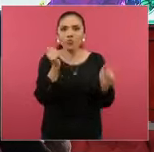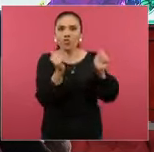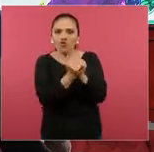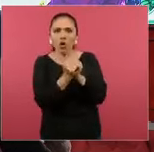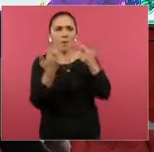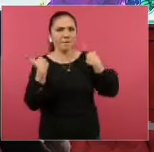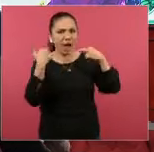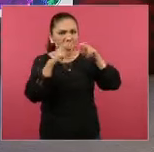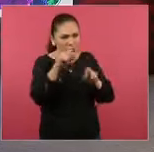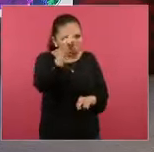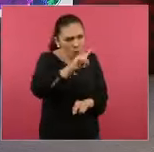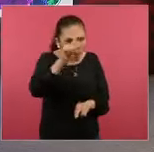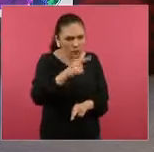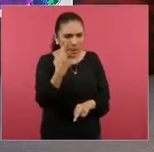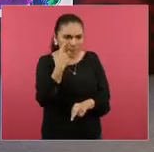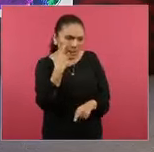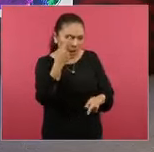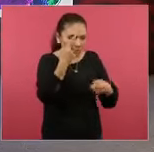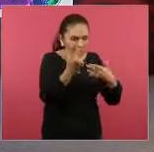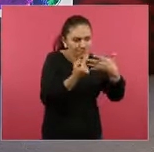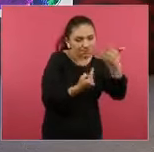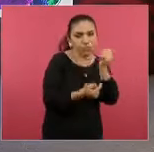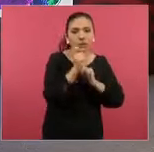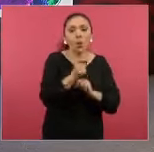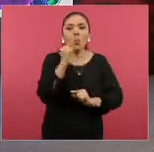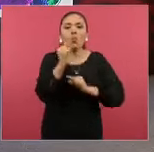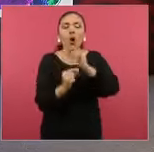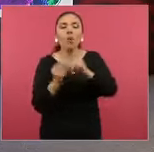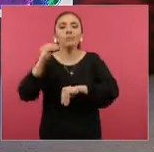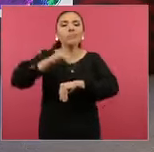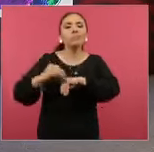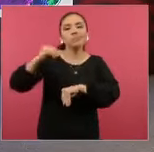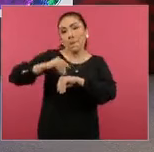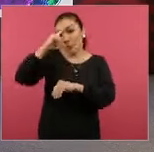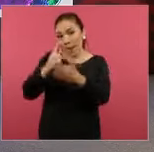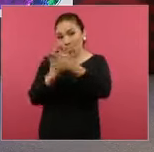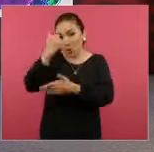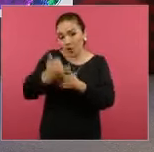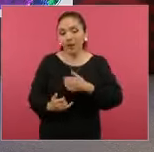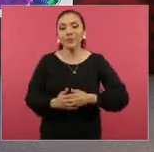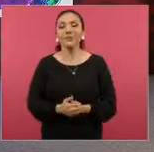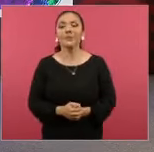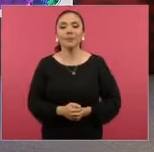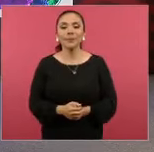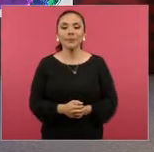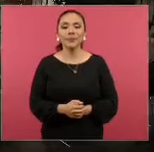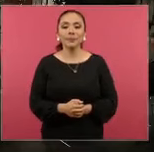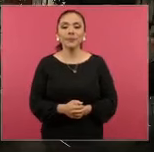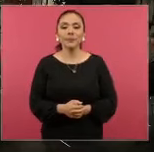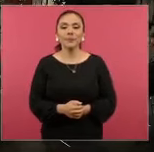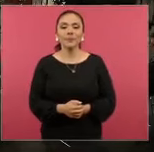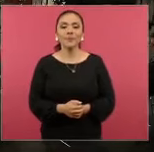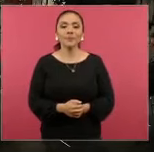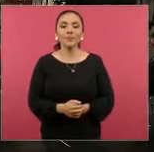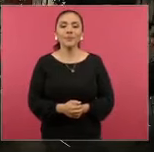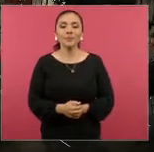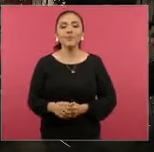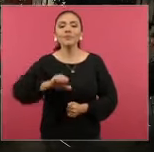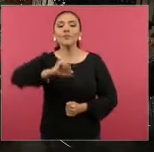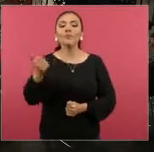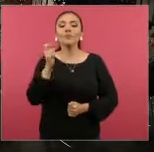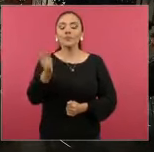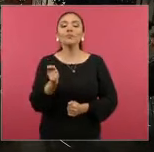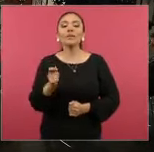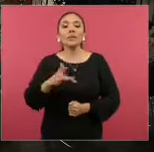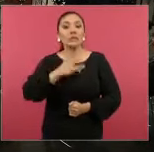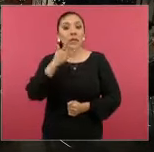de su maestro, van a estar estableciendo poco a poco. Seguimos con a través del sentido de pertenencia, que viene muy vinculado con esto.